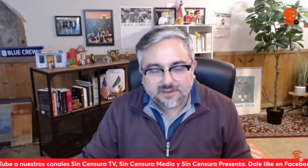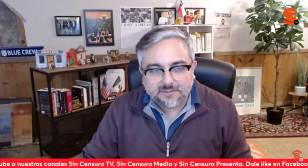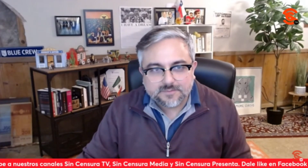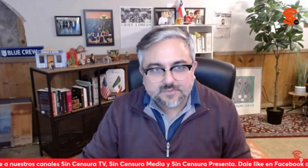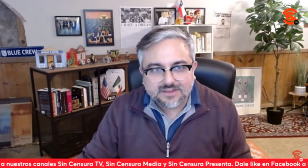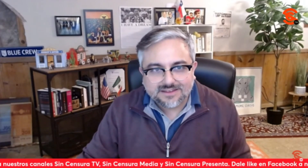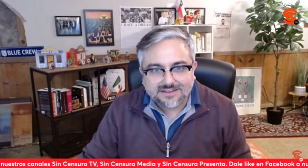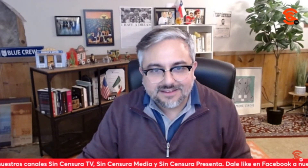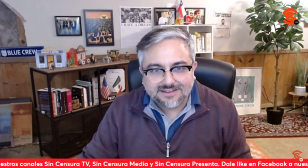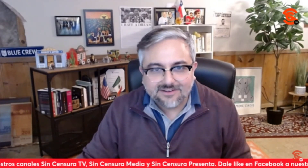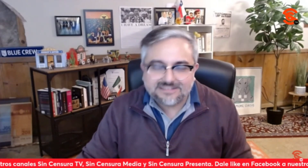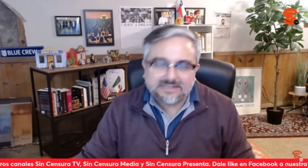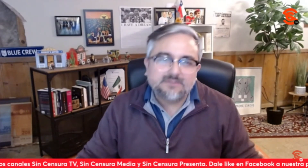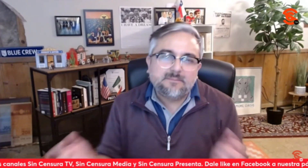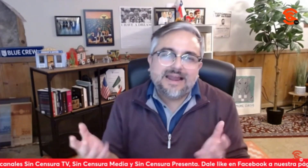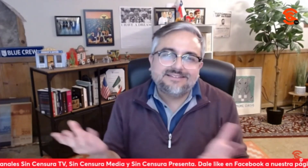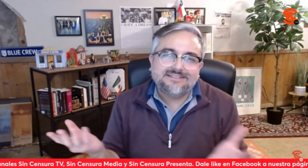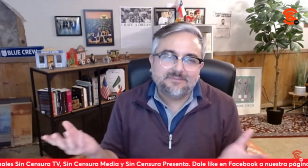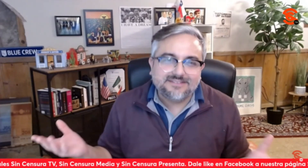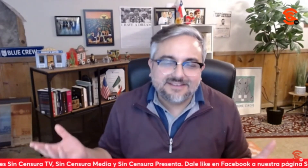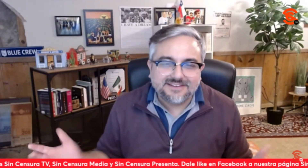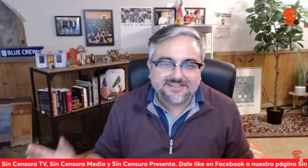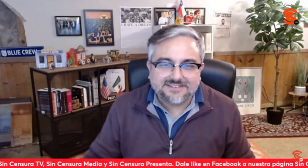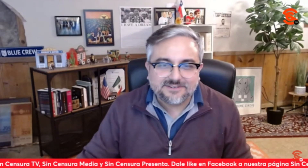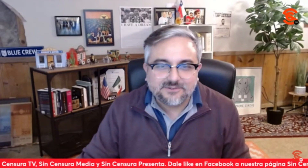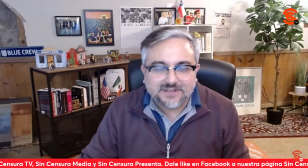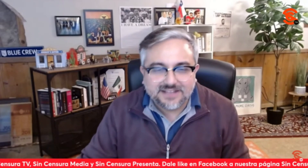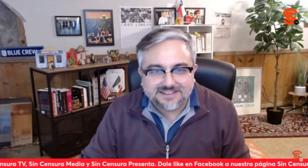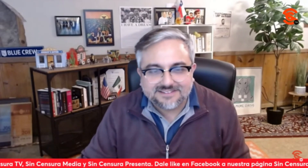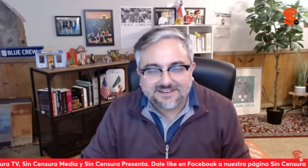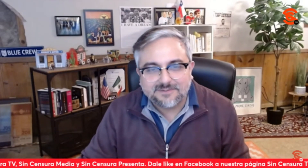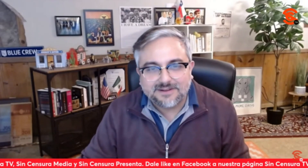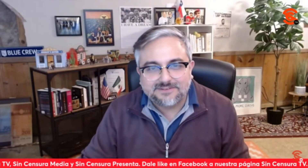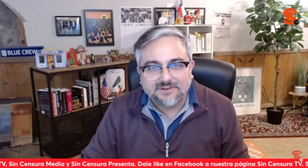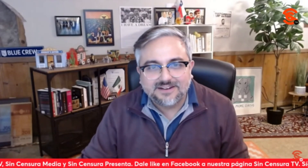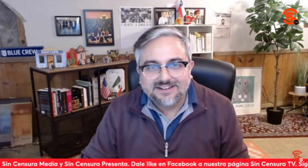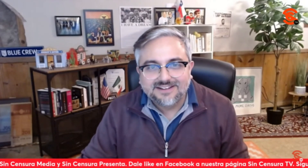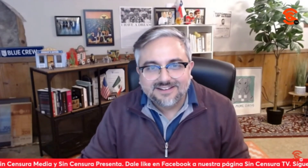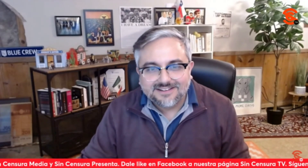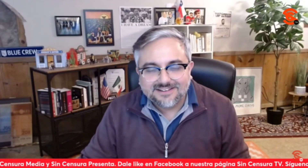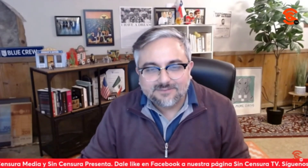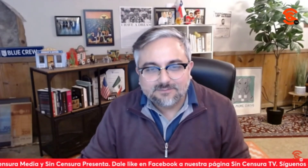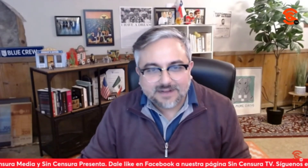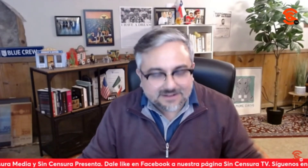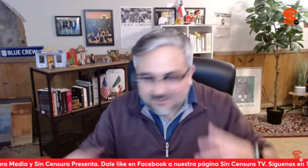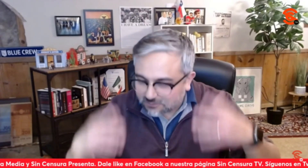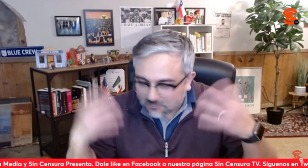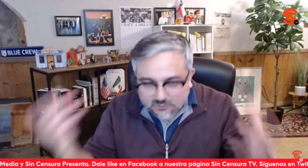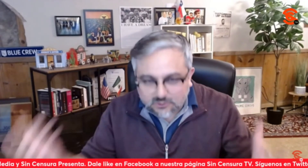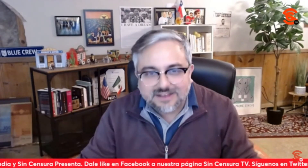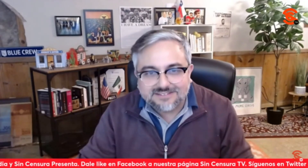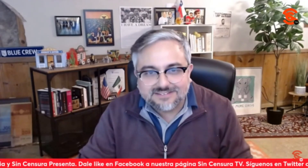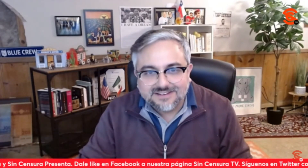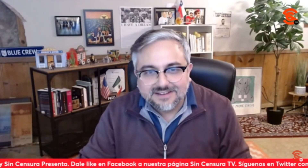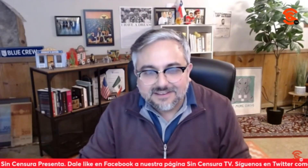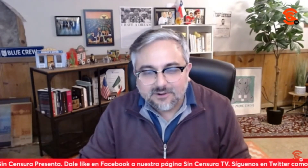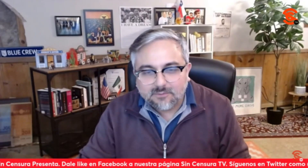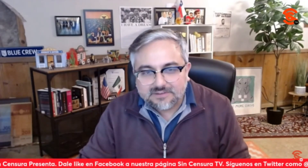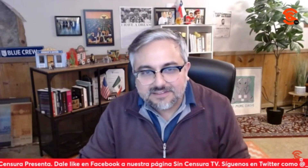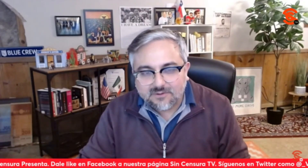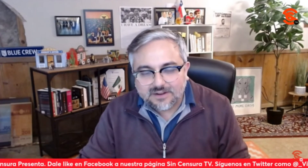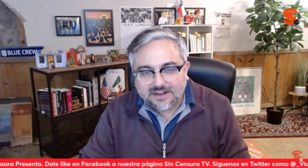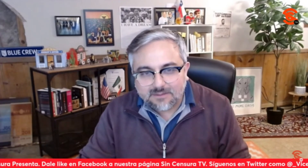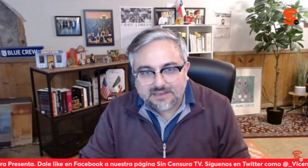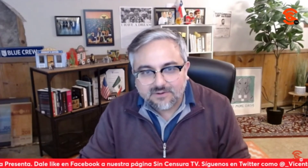grabe porque estamos de plácemes aquí en Sin Censura, de celebración. Para hablar de esto y mucho más,